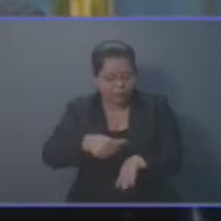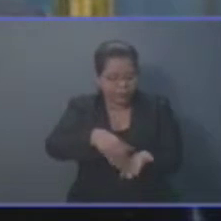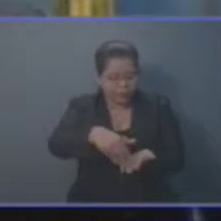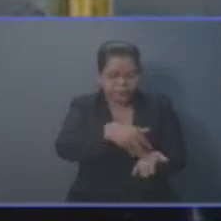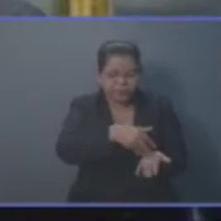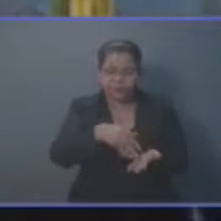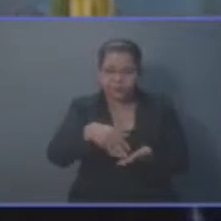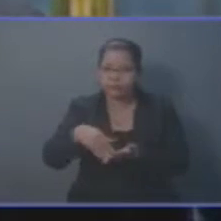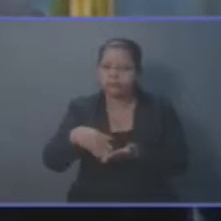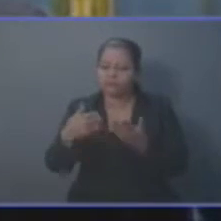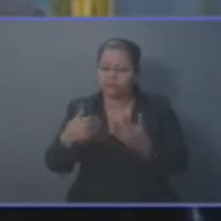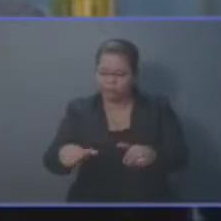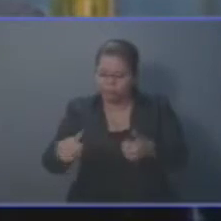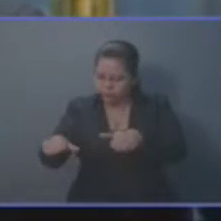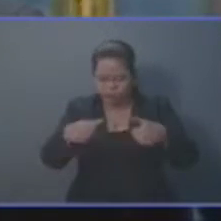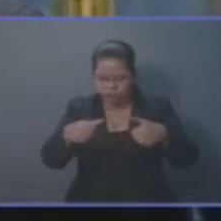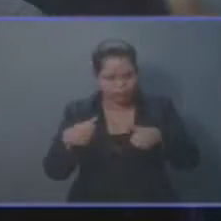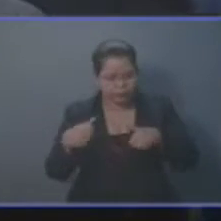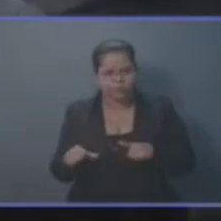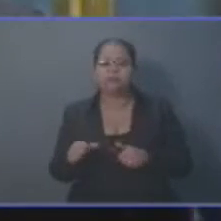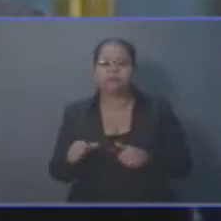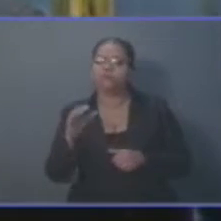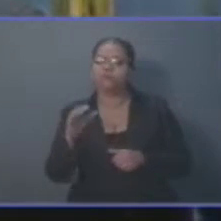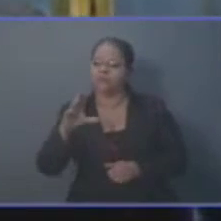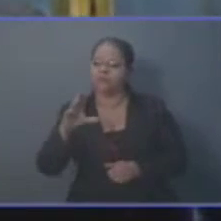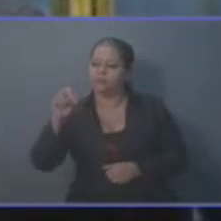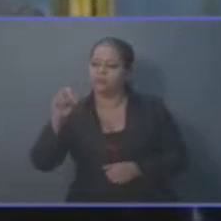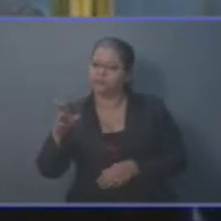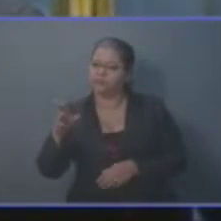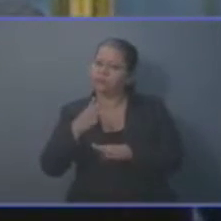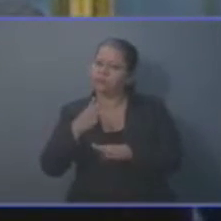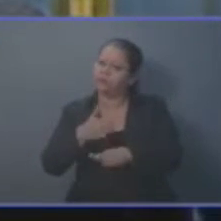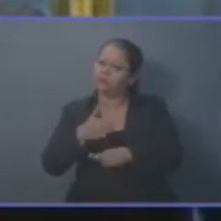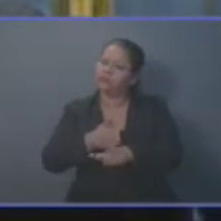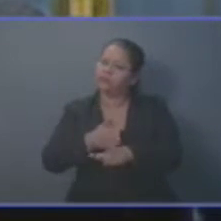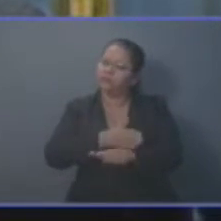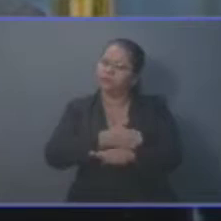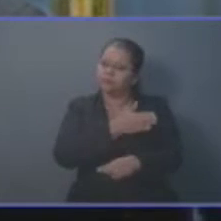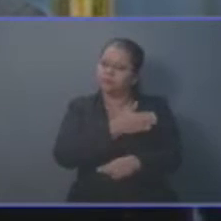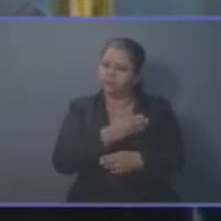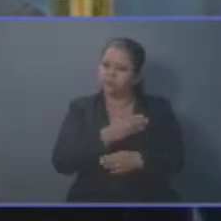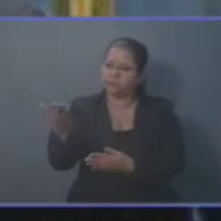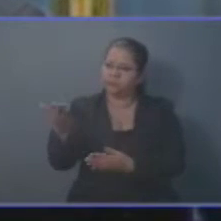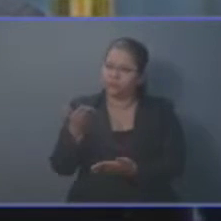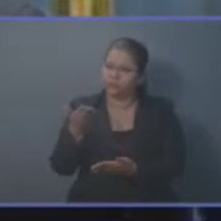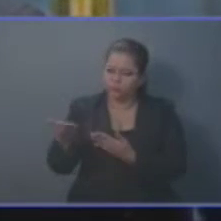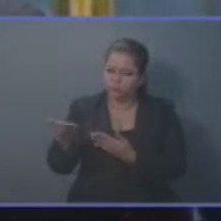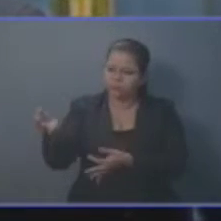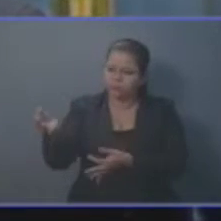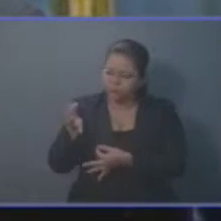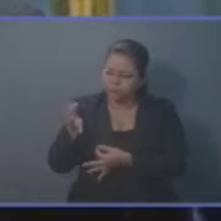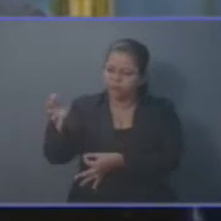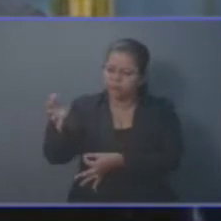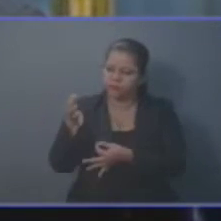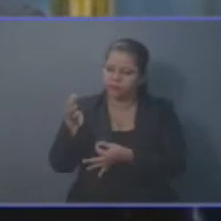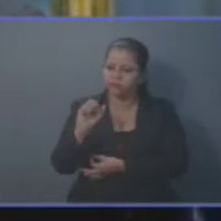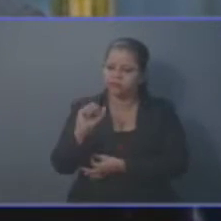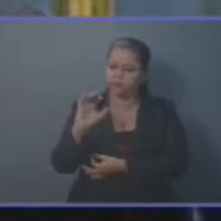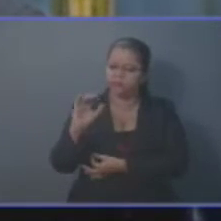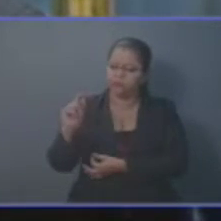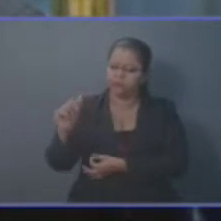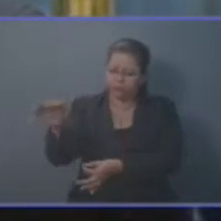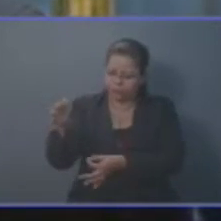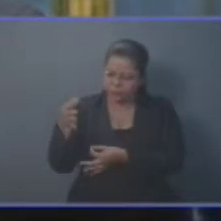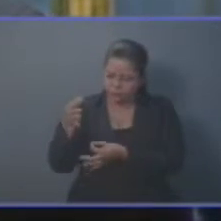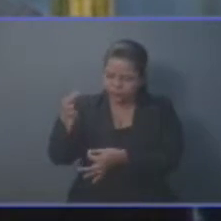a delimitar, el Centro Nacional de Registro enviaría paulatinamente en el devenir del tiempo las actas de los